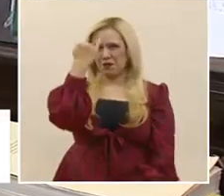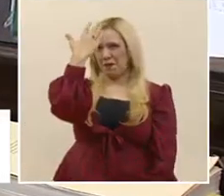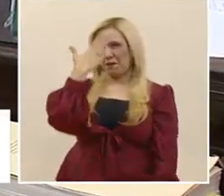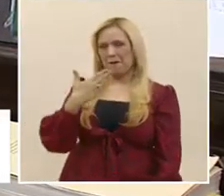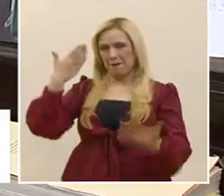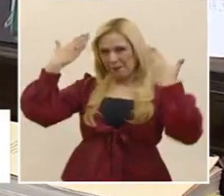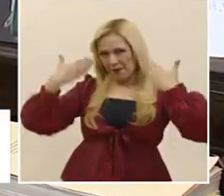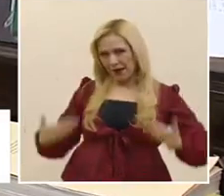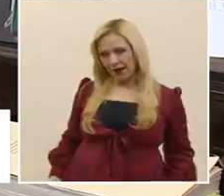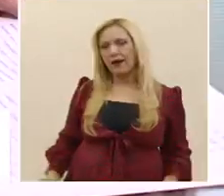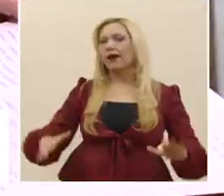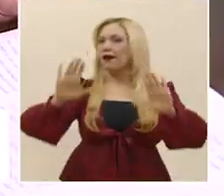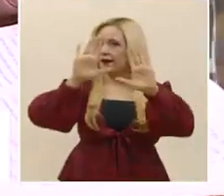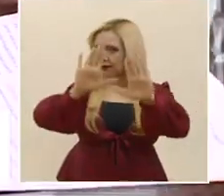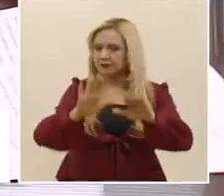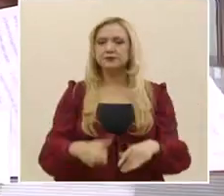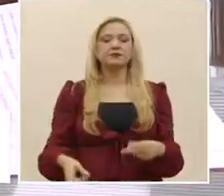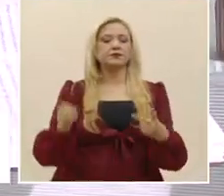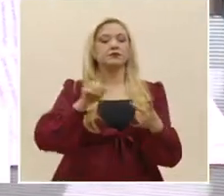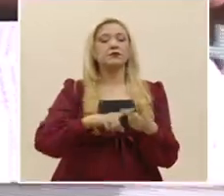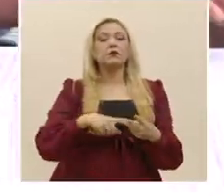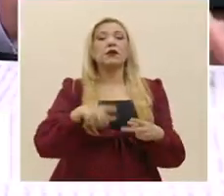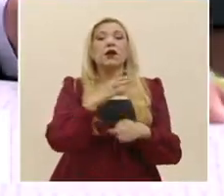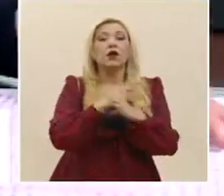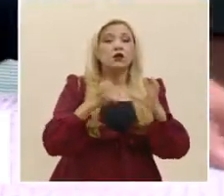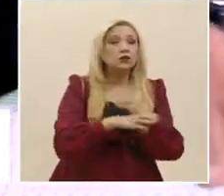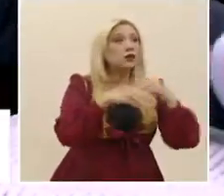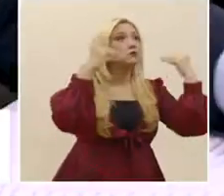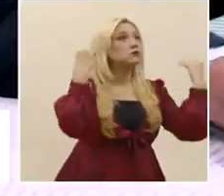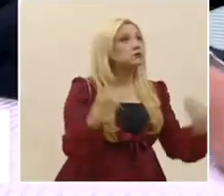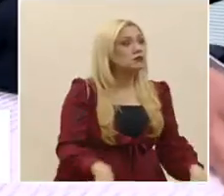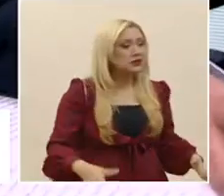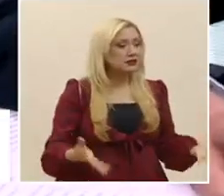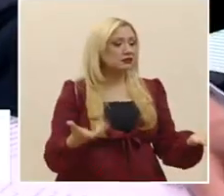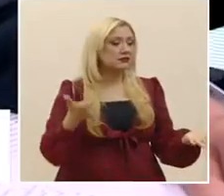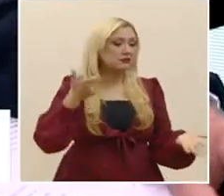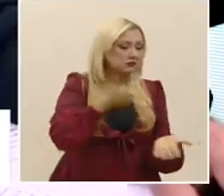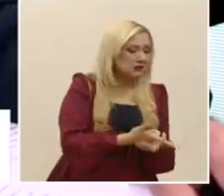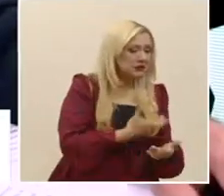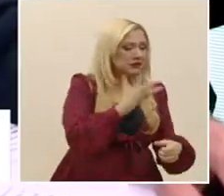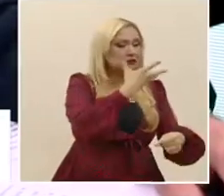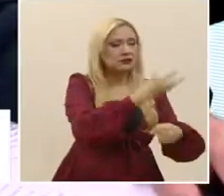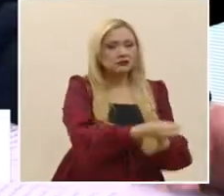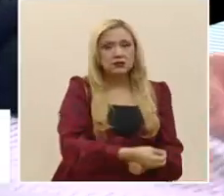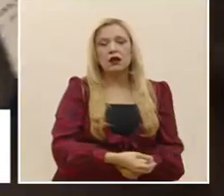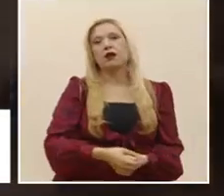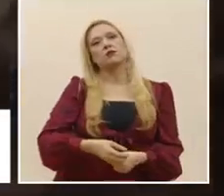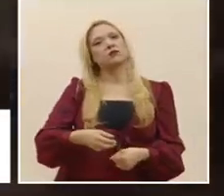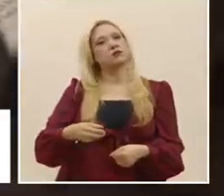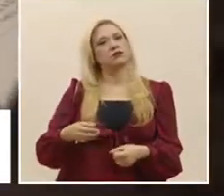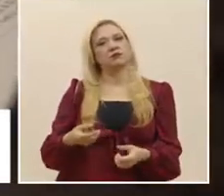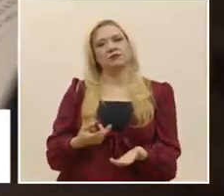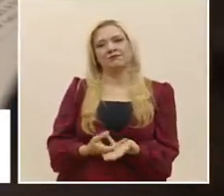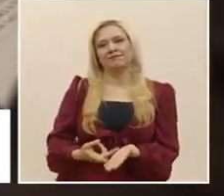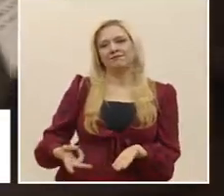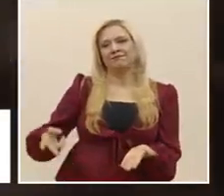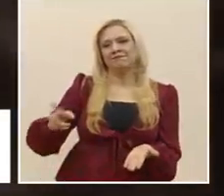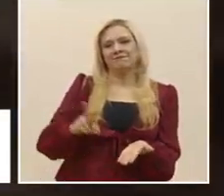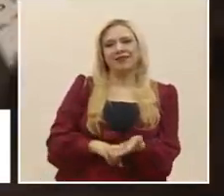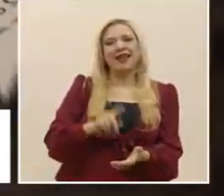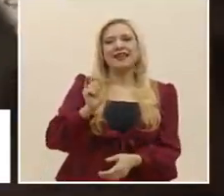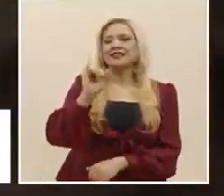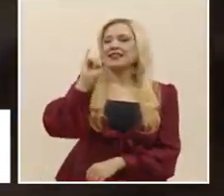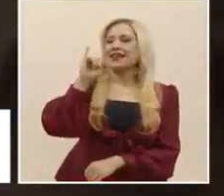para cuantificar la reparación del daño material, debe acudirse a lo que la doctrina de la Suprema Corte ha denominado